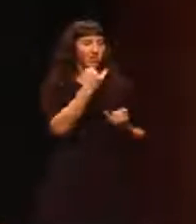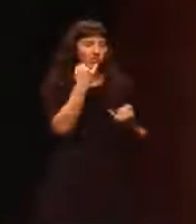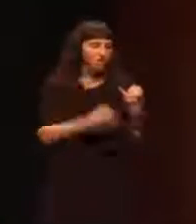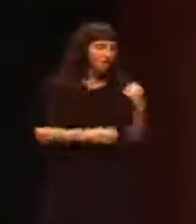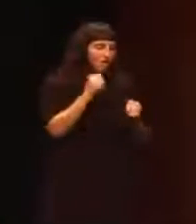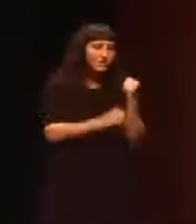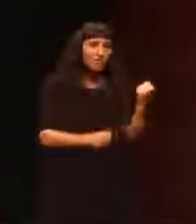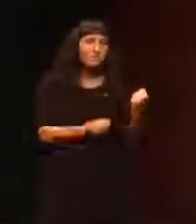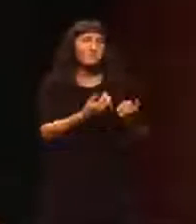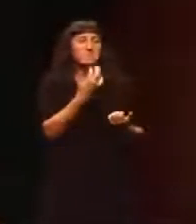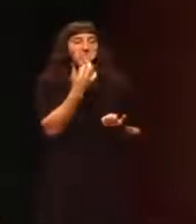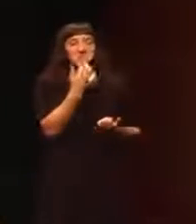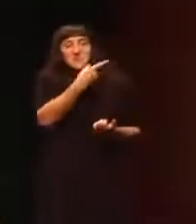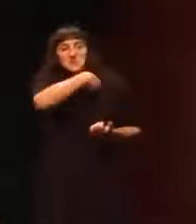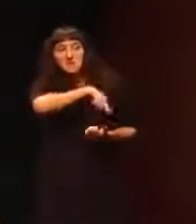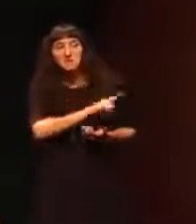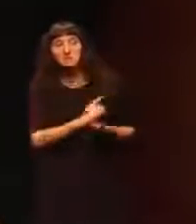si no hubieran sido